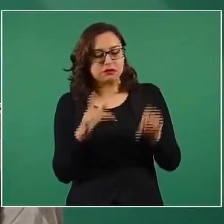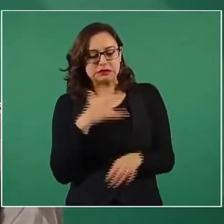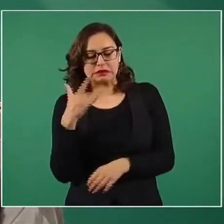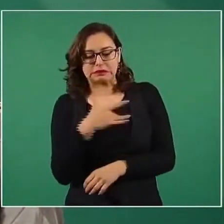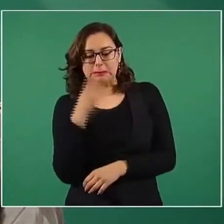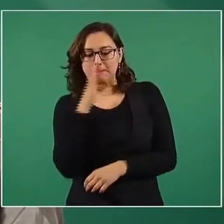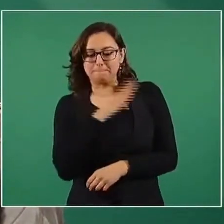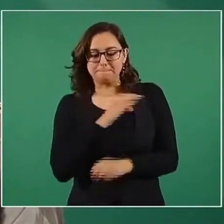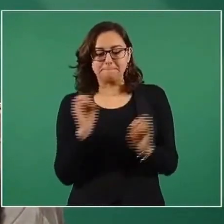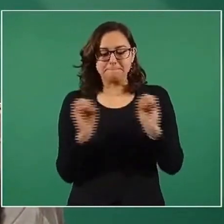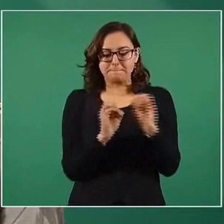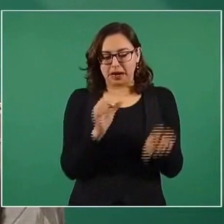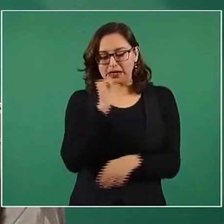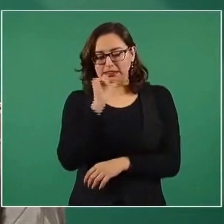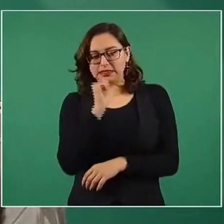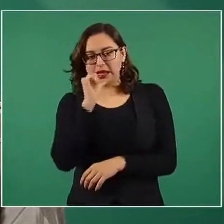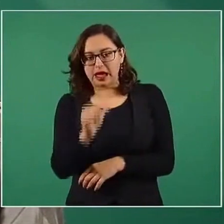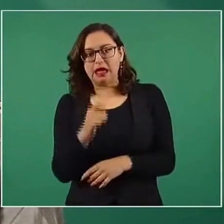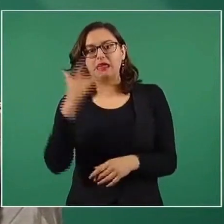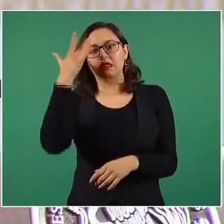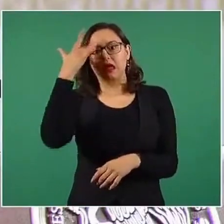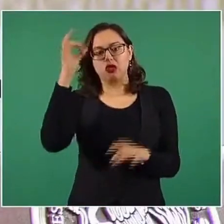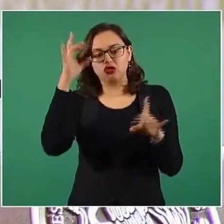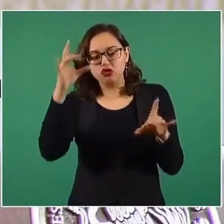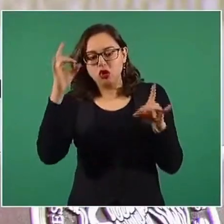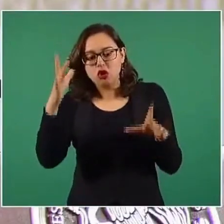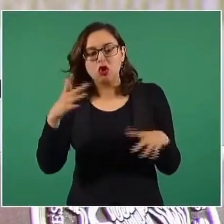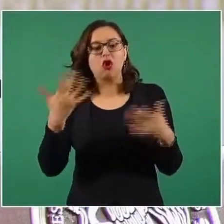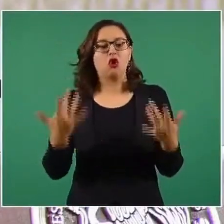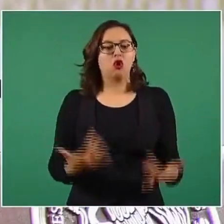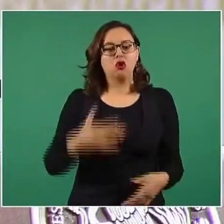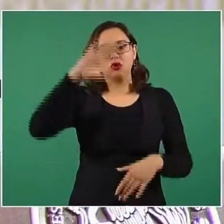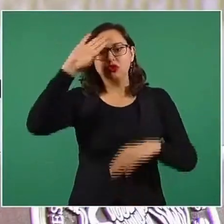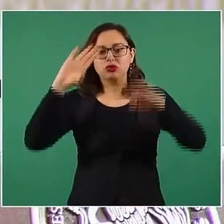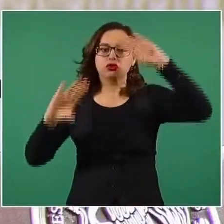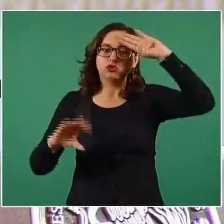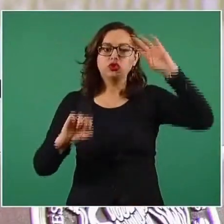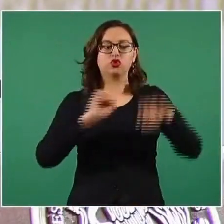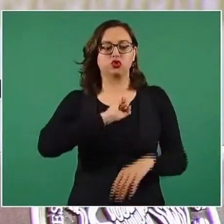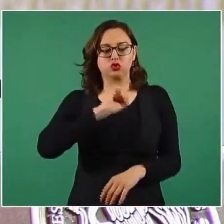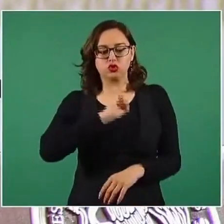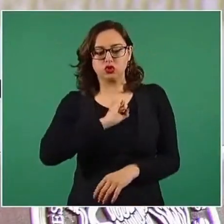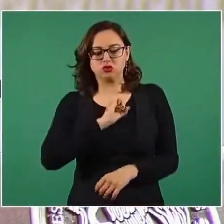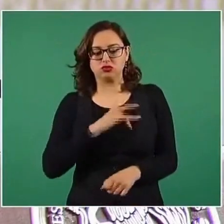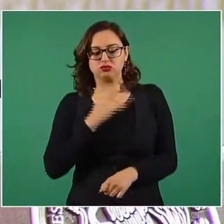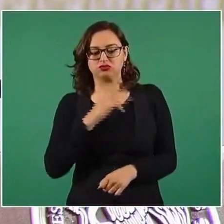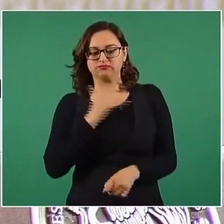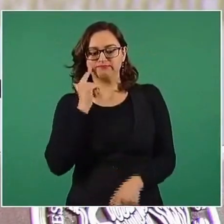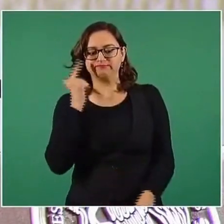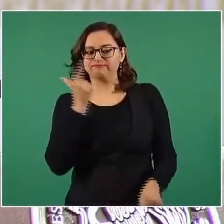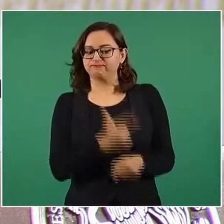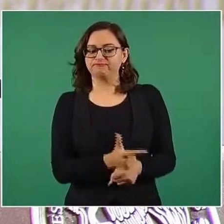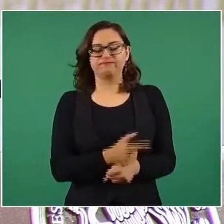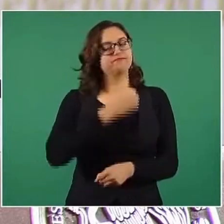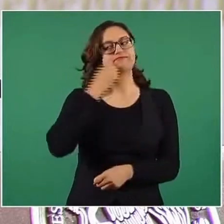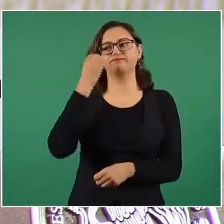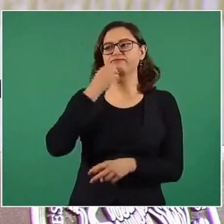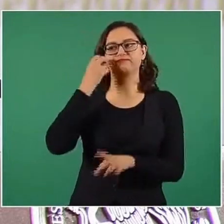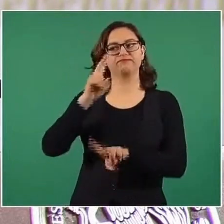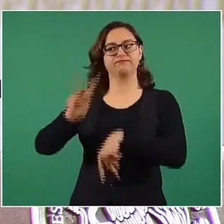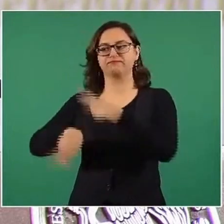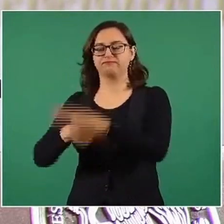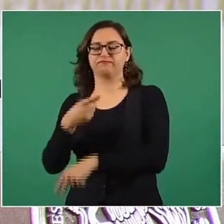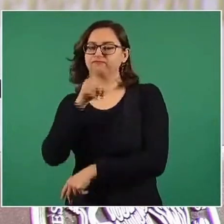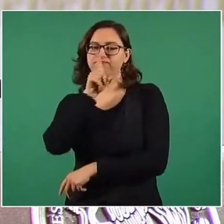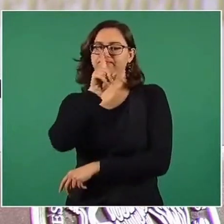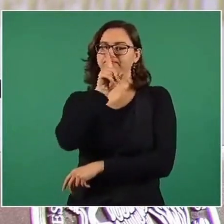síntoma, precisamente como dolor de cabeza, temperatura, tosecita. Inmediatamente al ver esas situaciones puedan llamar